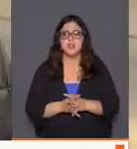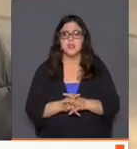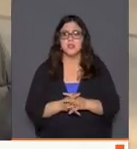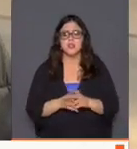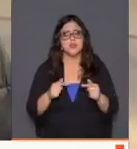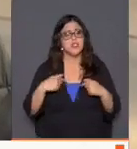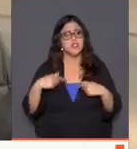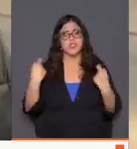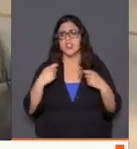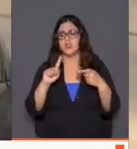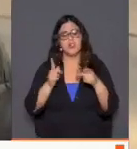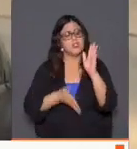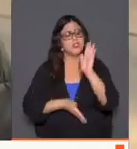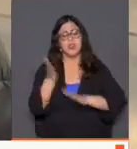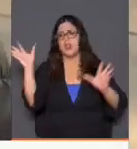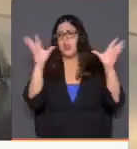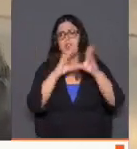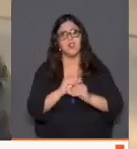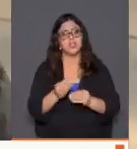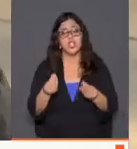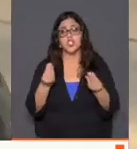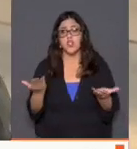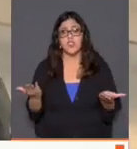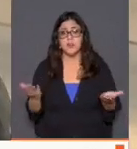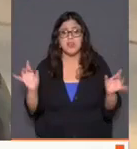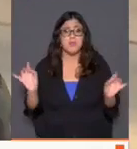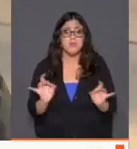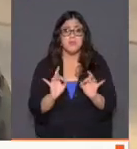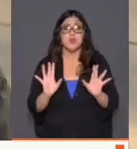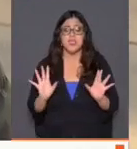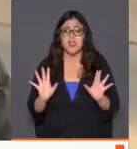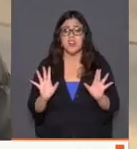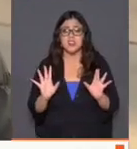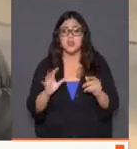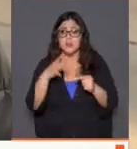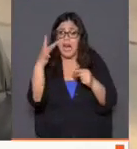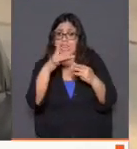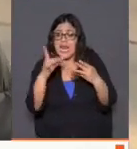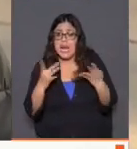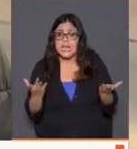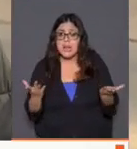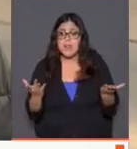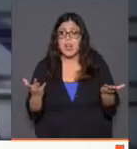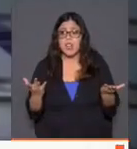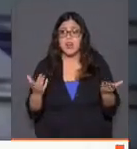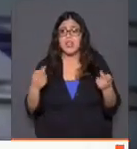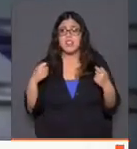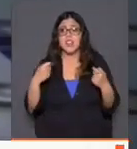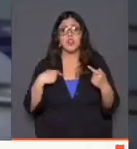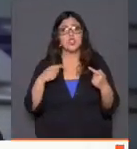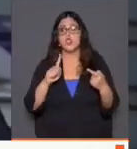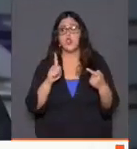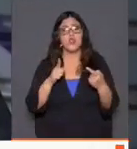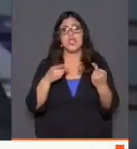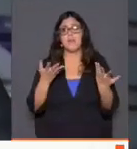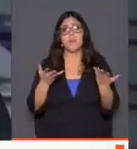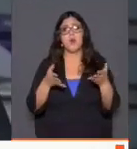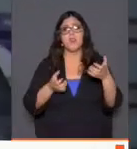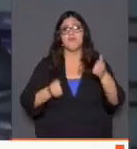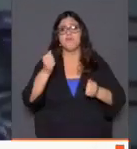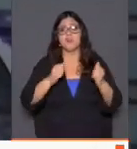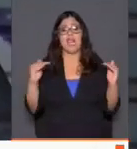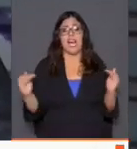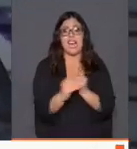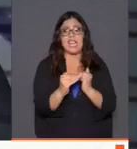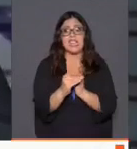salidas de noche y evidentemente en caso de que tenga alternativas no tomo carreteras. Y hay gente que no puede